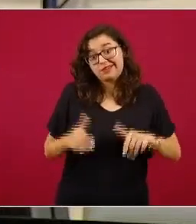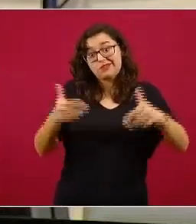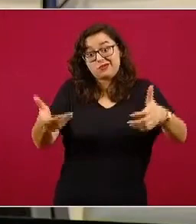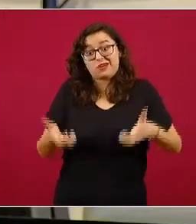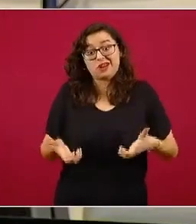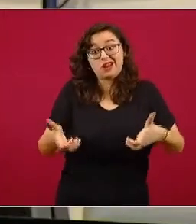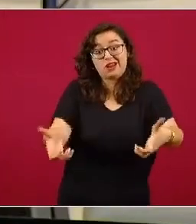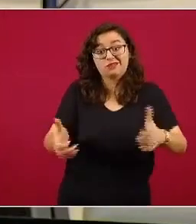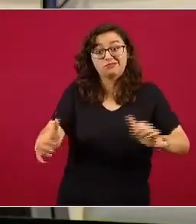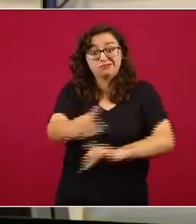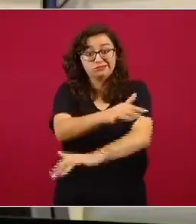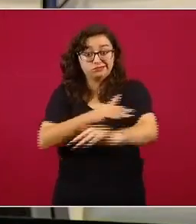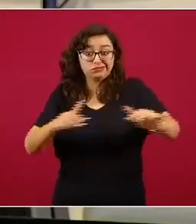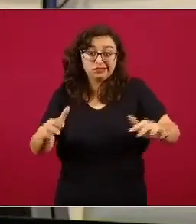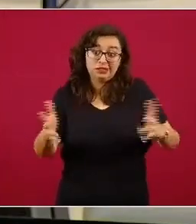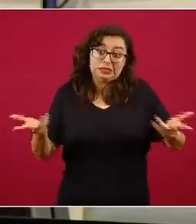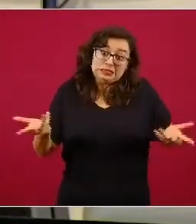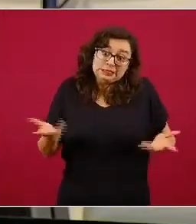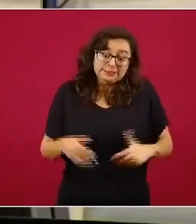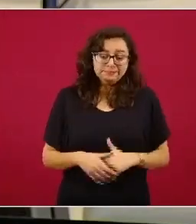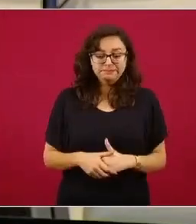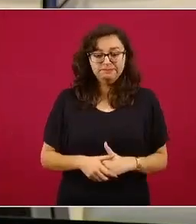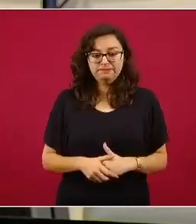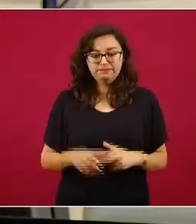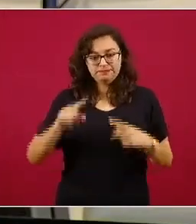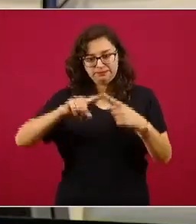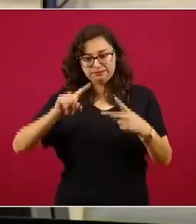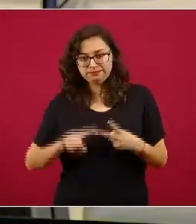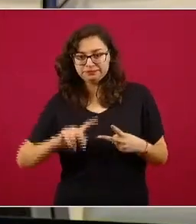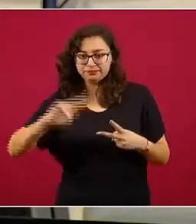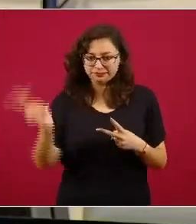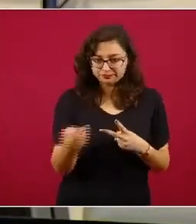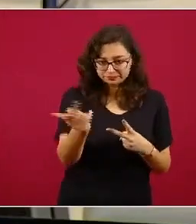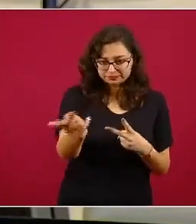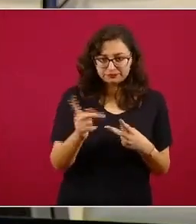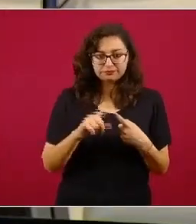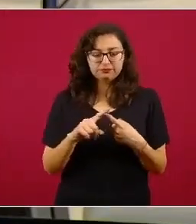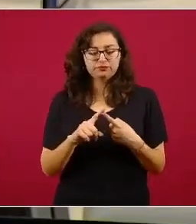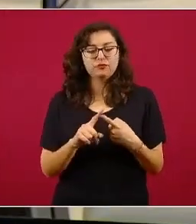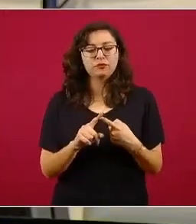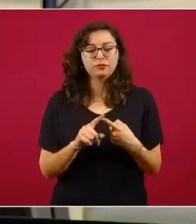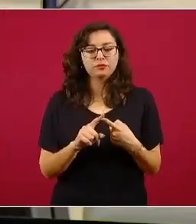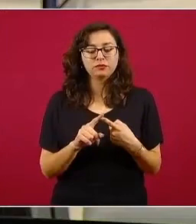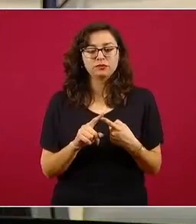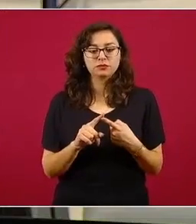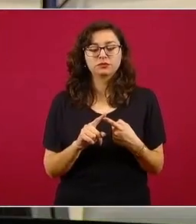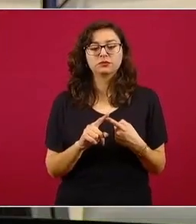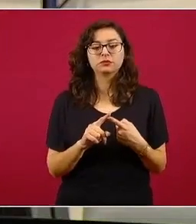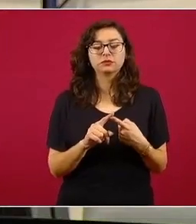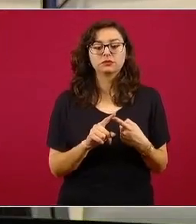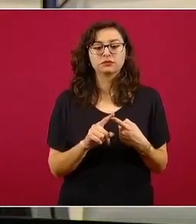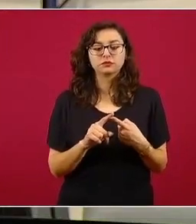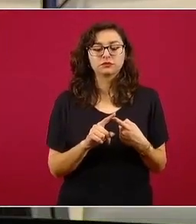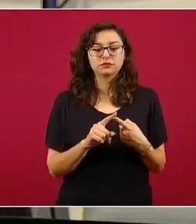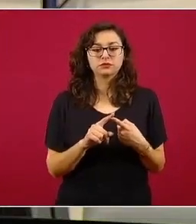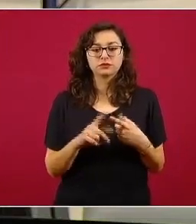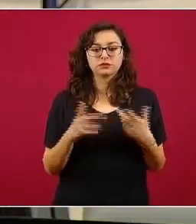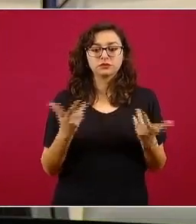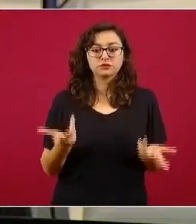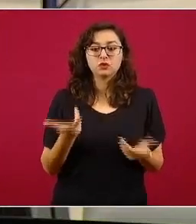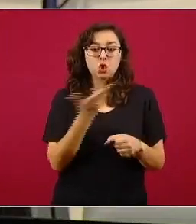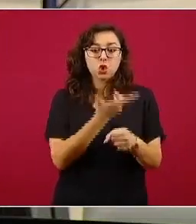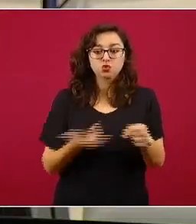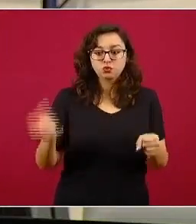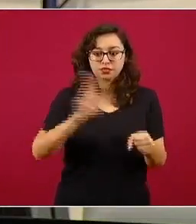respetando los protocolos. Rápidamente, dos preguntas. En promedio, en cuanto a la hospitalización sin